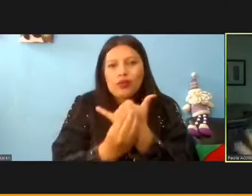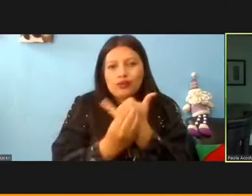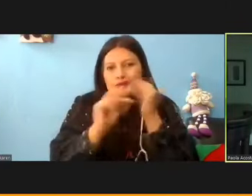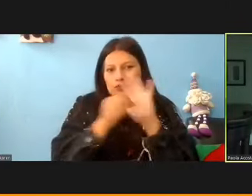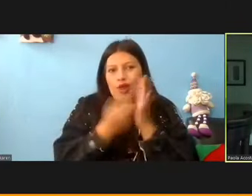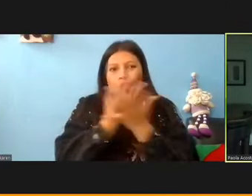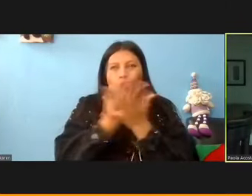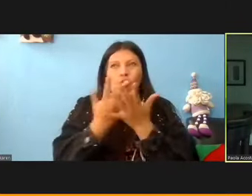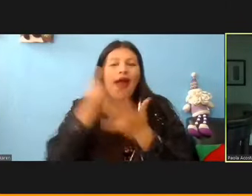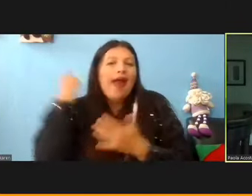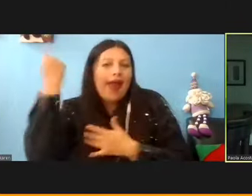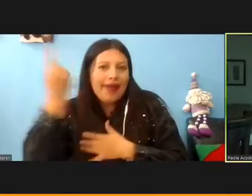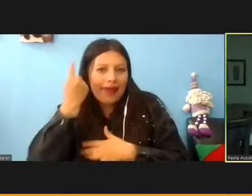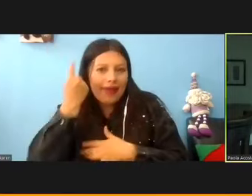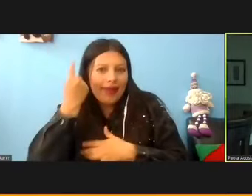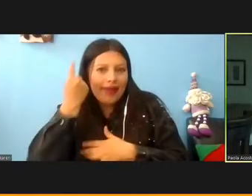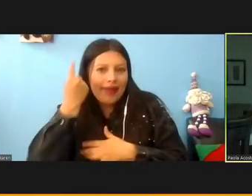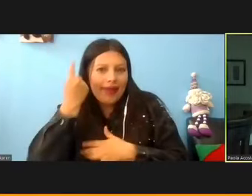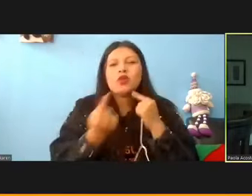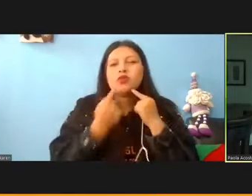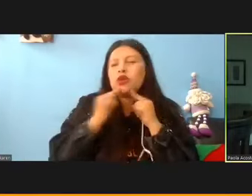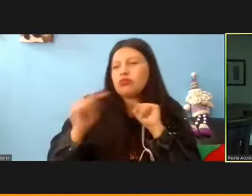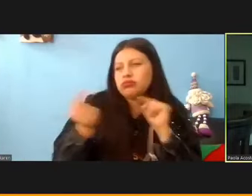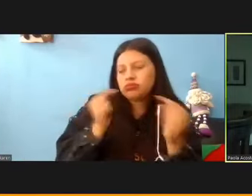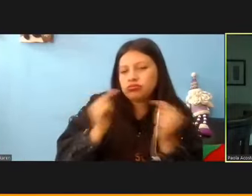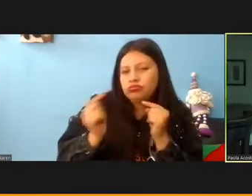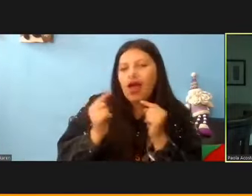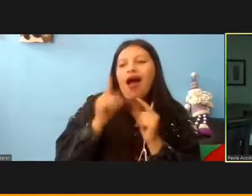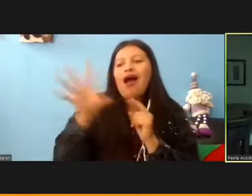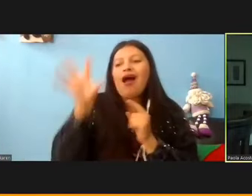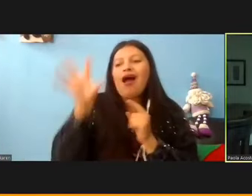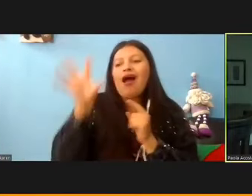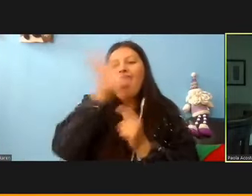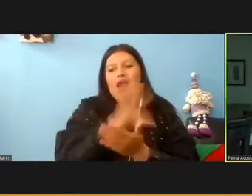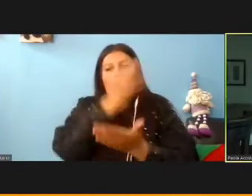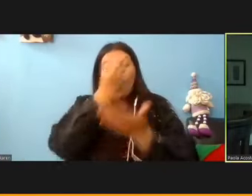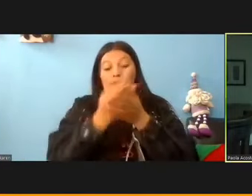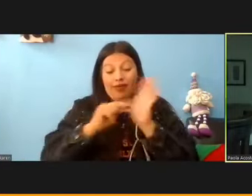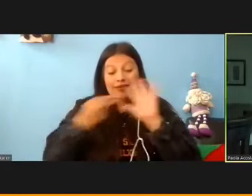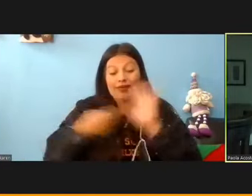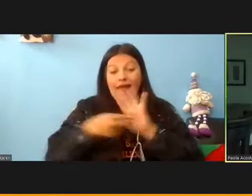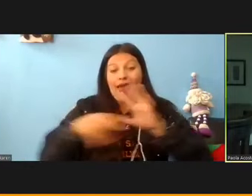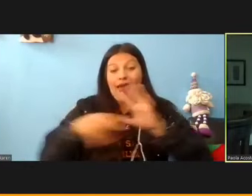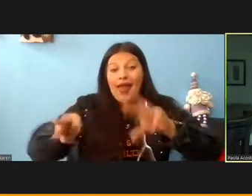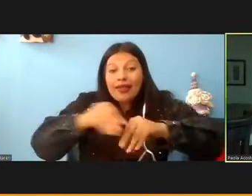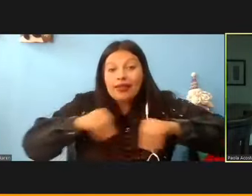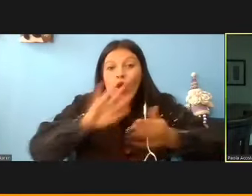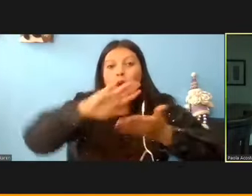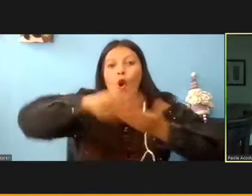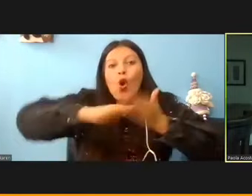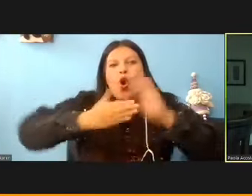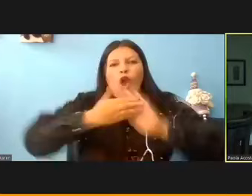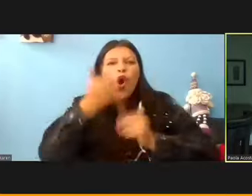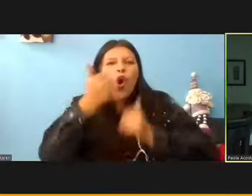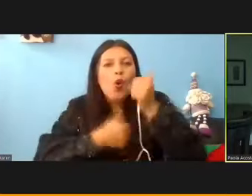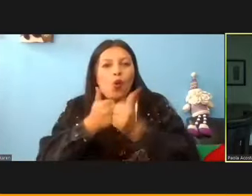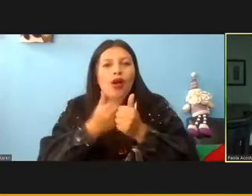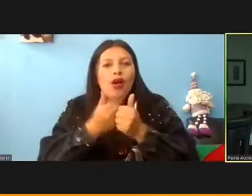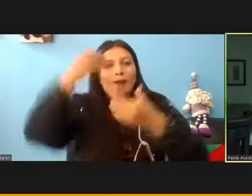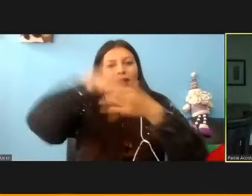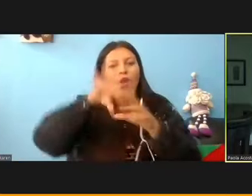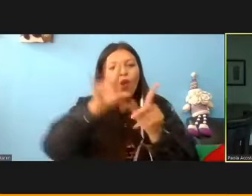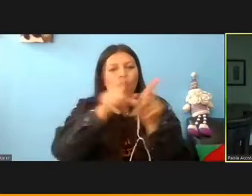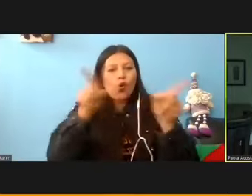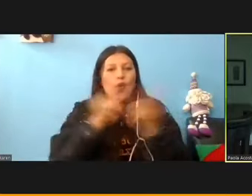términos generales y desde el diálogo, se puede concluir que la territorialidad de las comunidades son en sí mismas lugares